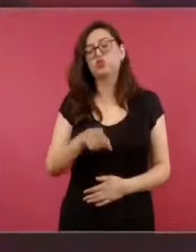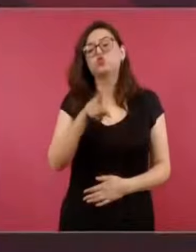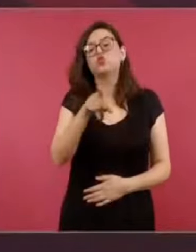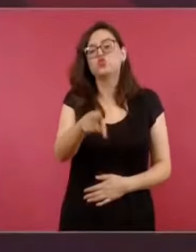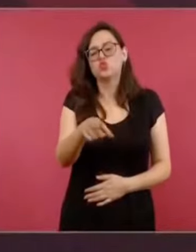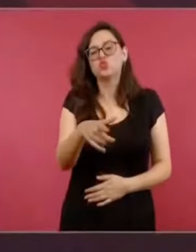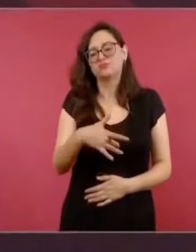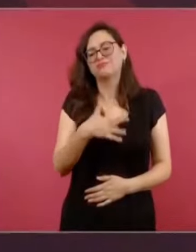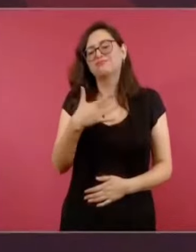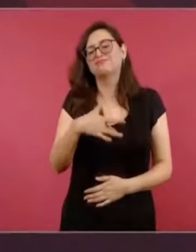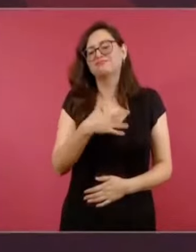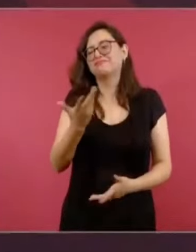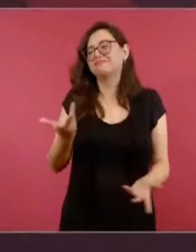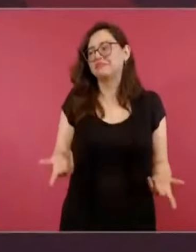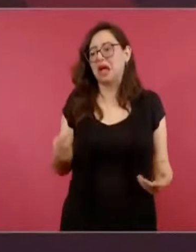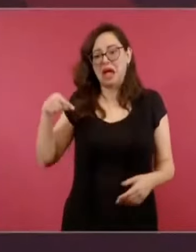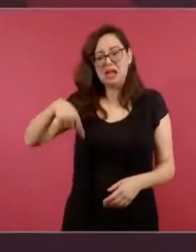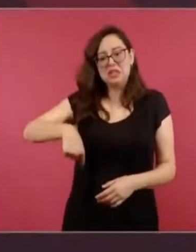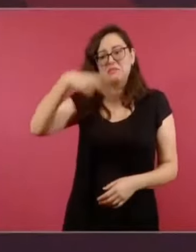actúan así aquí en México